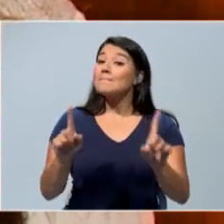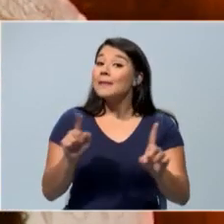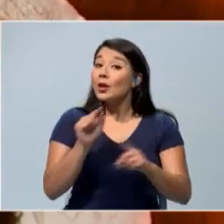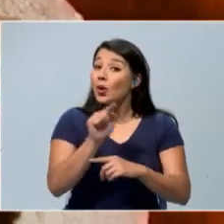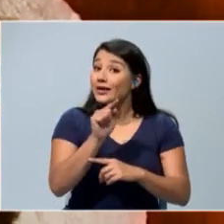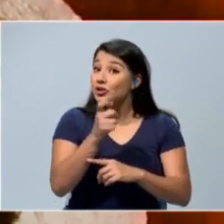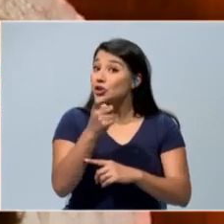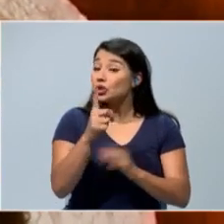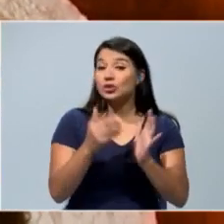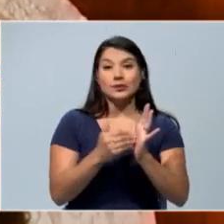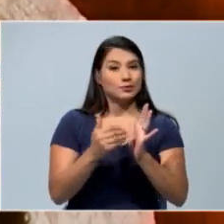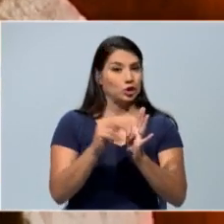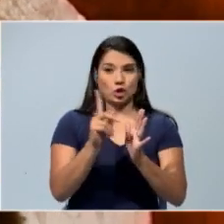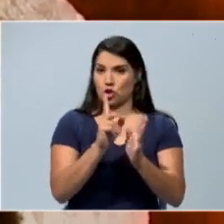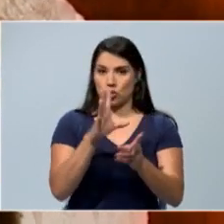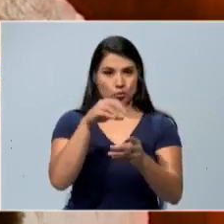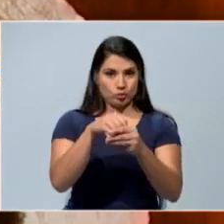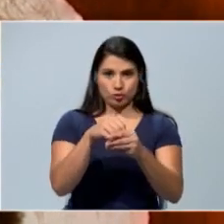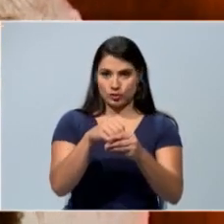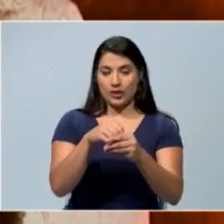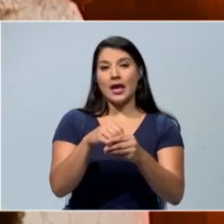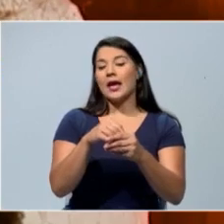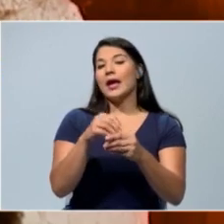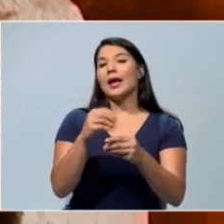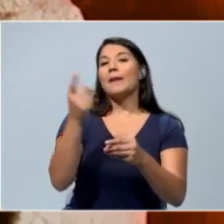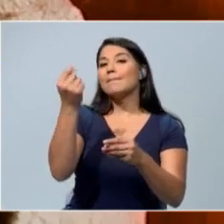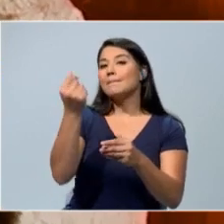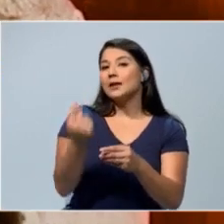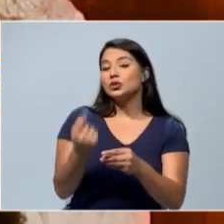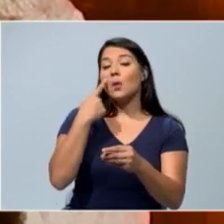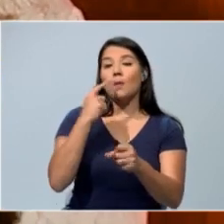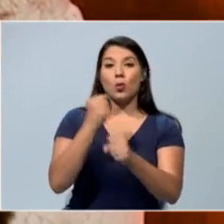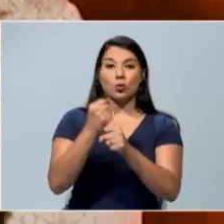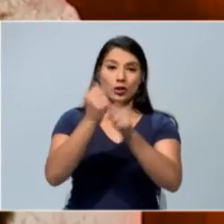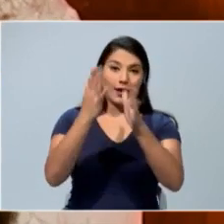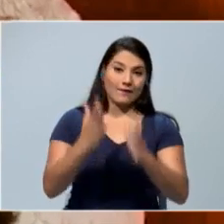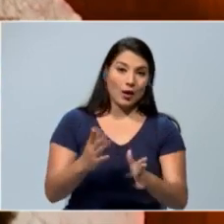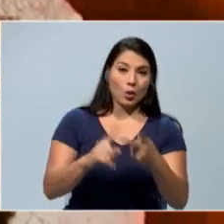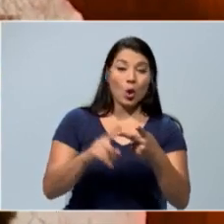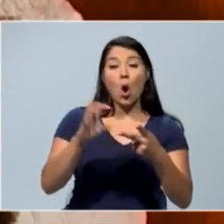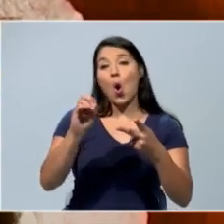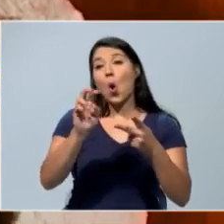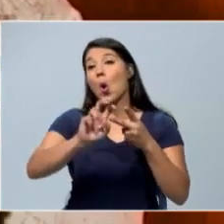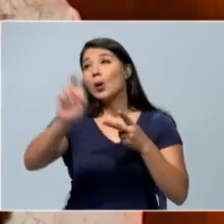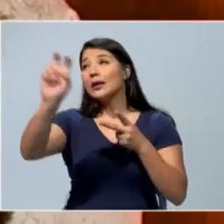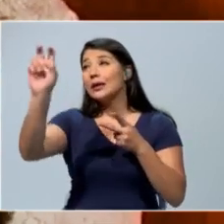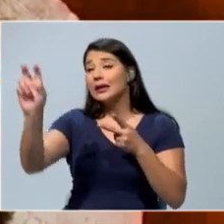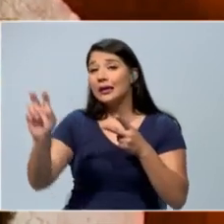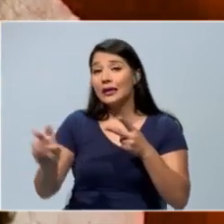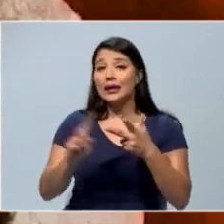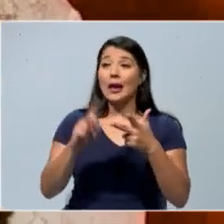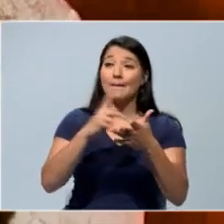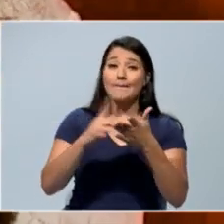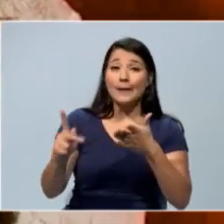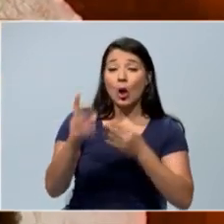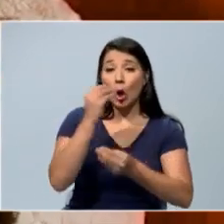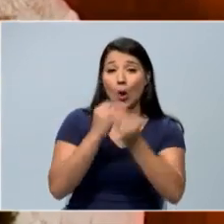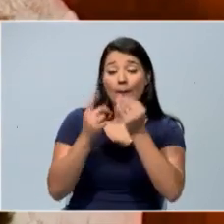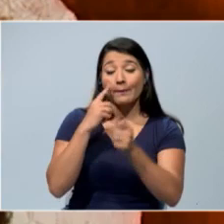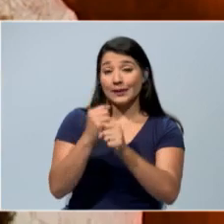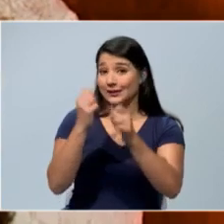el costo de todo nuestro personal o los informes o las giras que se hicieron, o pago de viáticos,